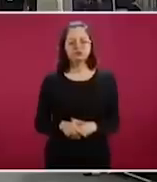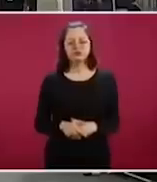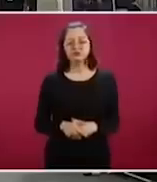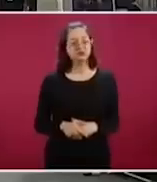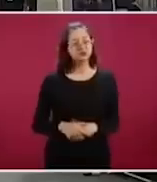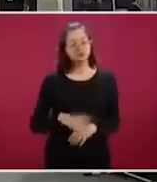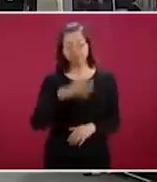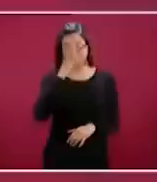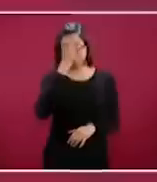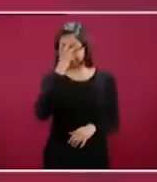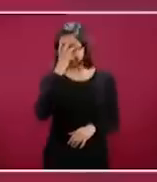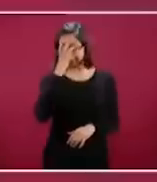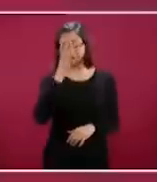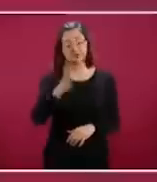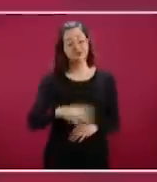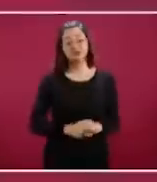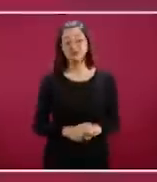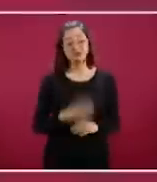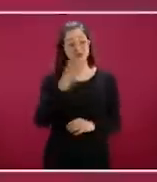Vergüenza.